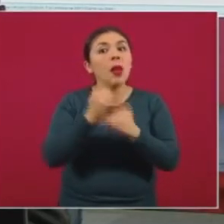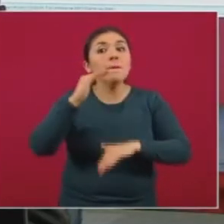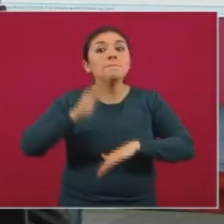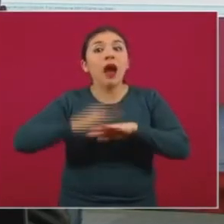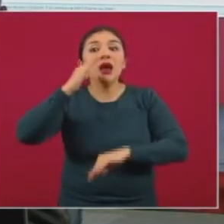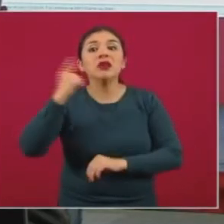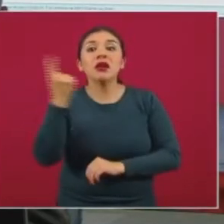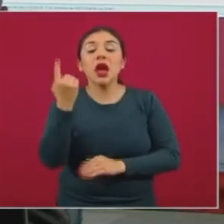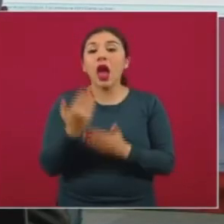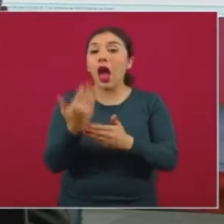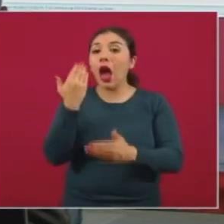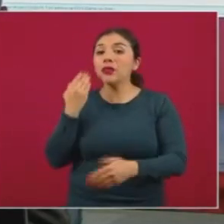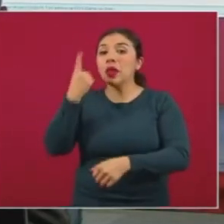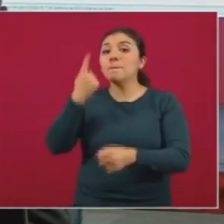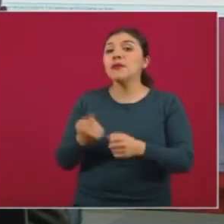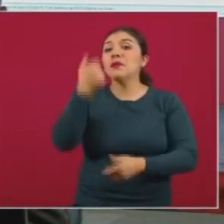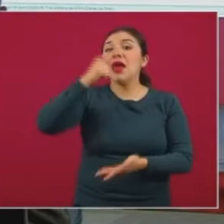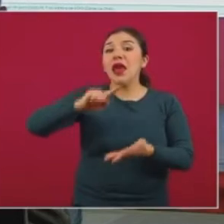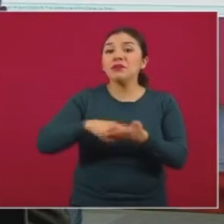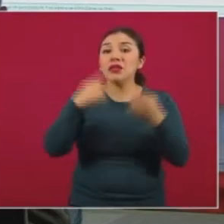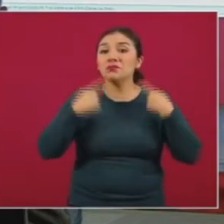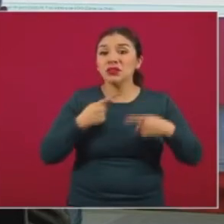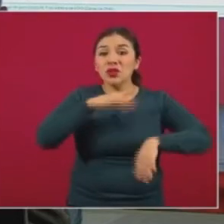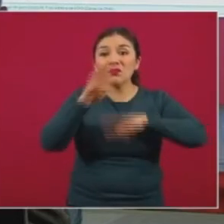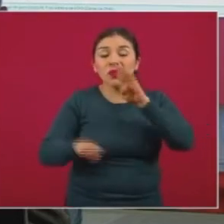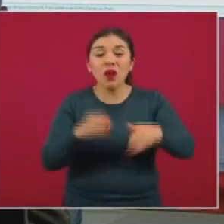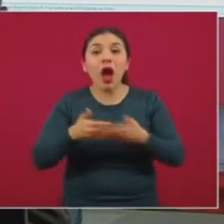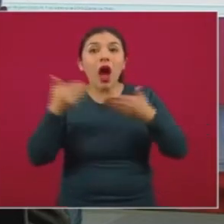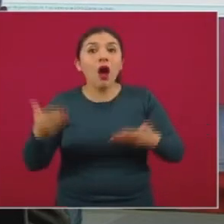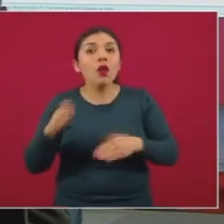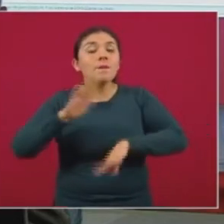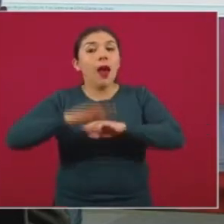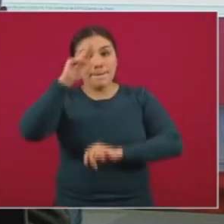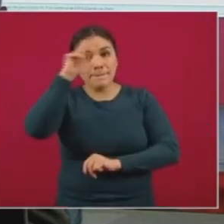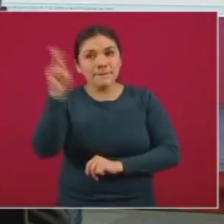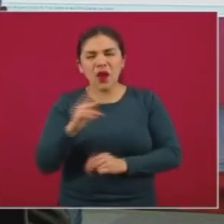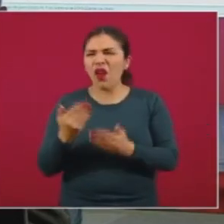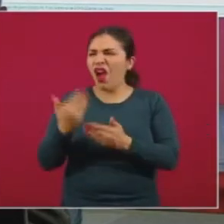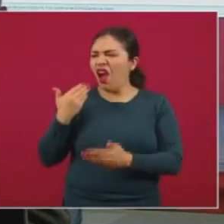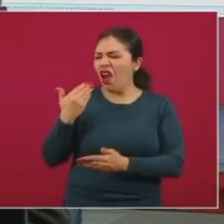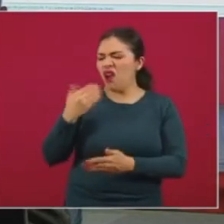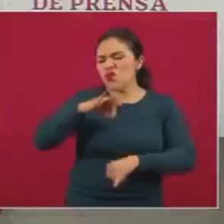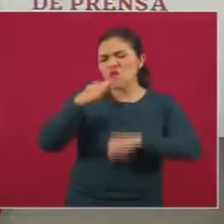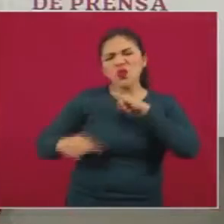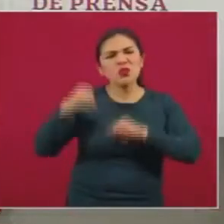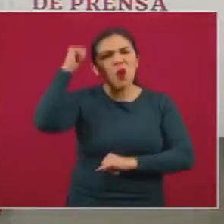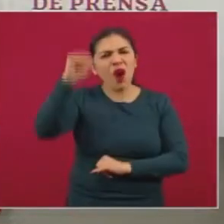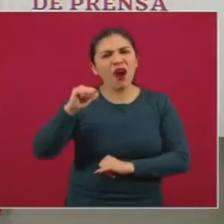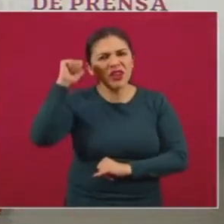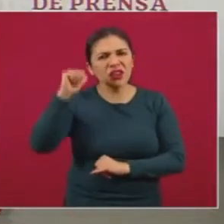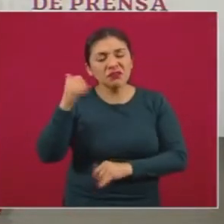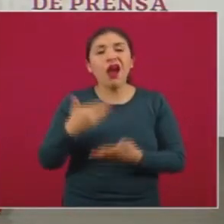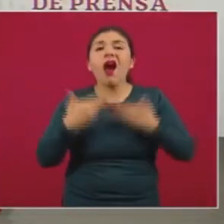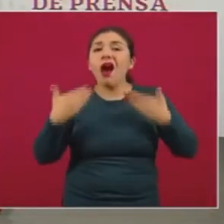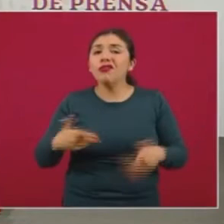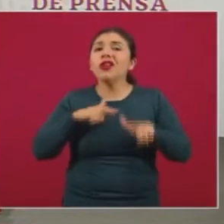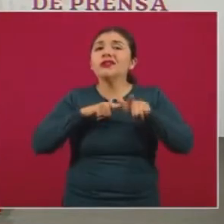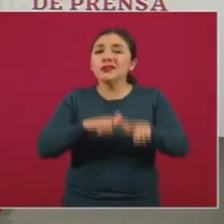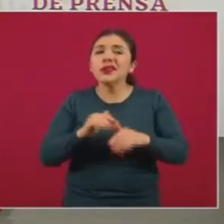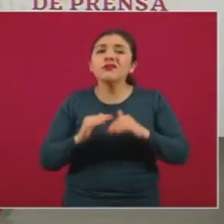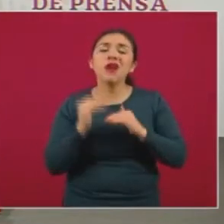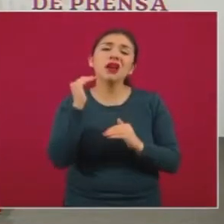la primera curva que tuvo de defunciones allá a finales de abril y continúa una tendencia